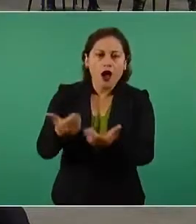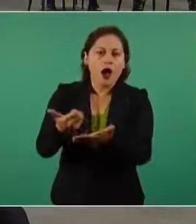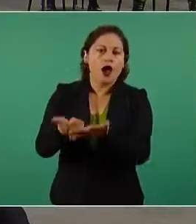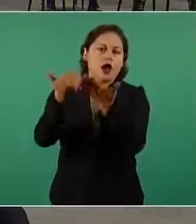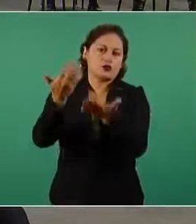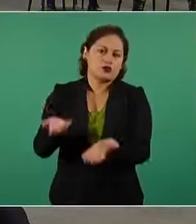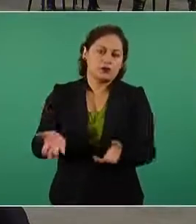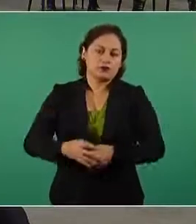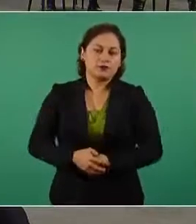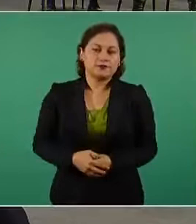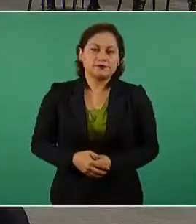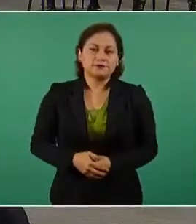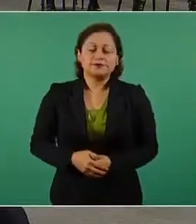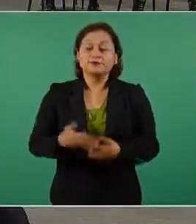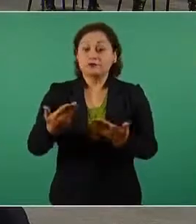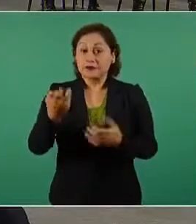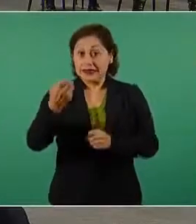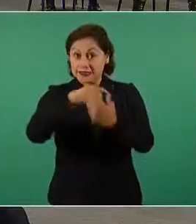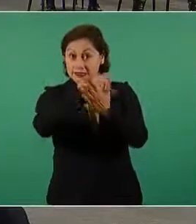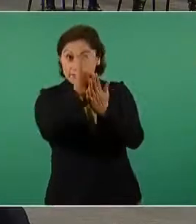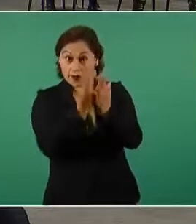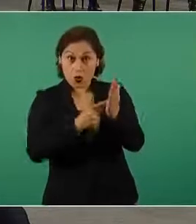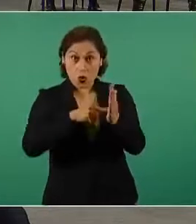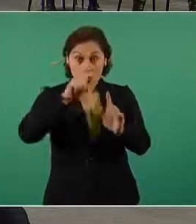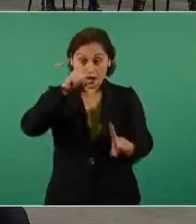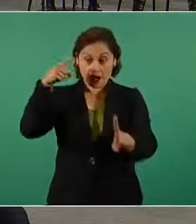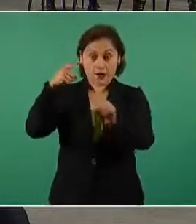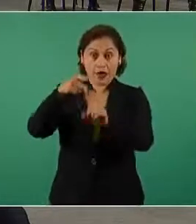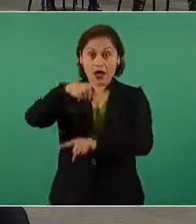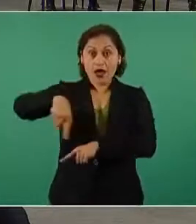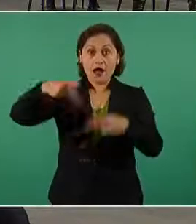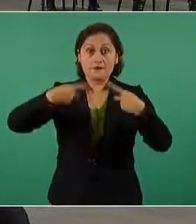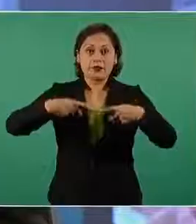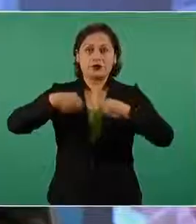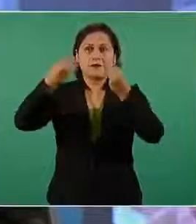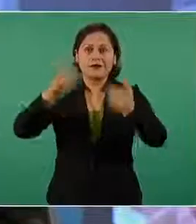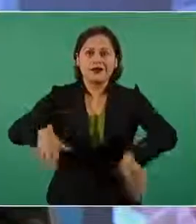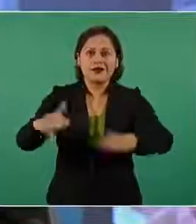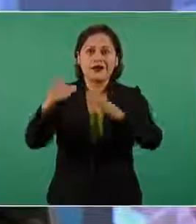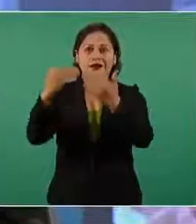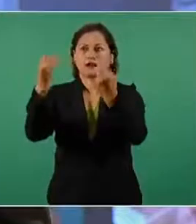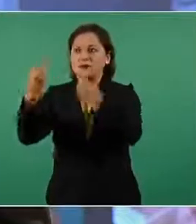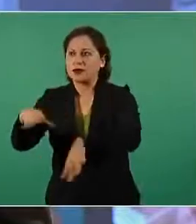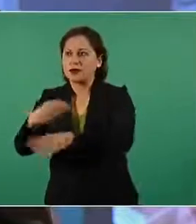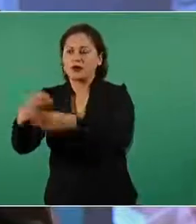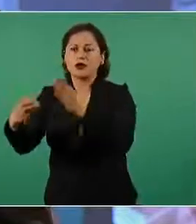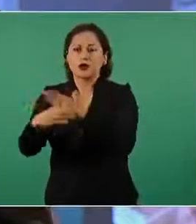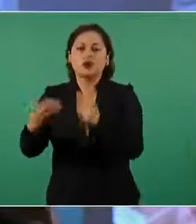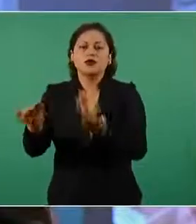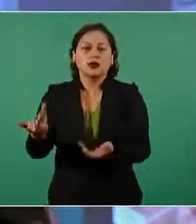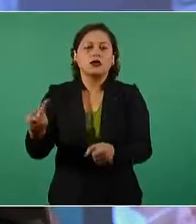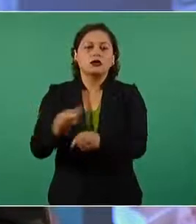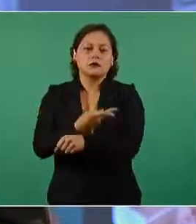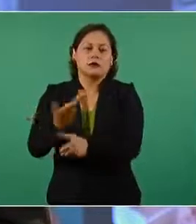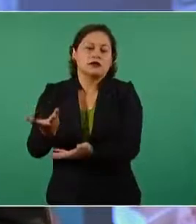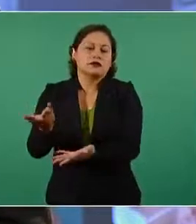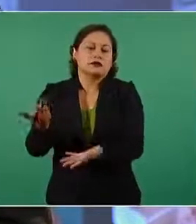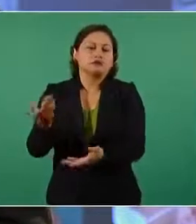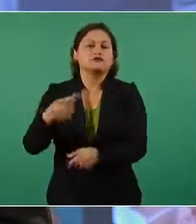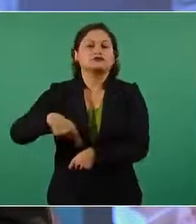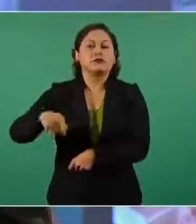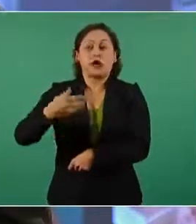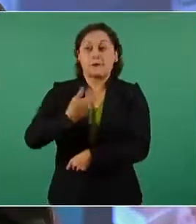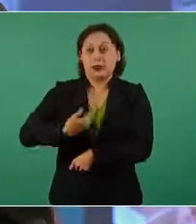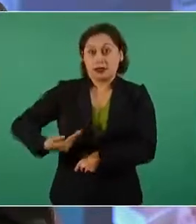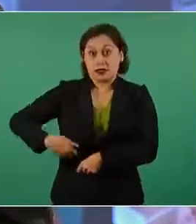esta estrategia, a damnificados por el paso de este huracán, el pasado 25 de agosto, el presidente de México